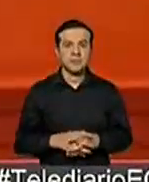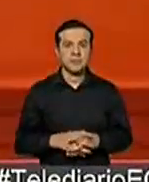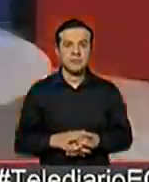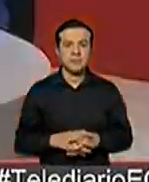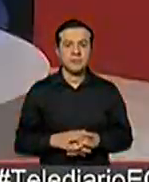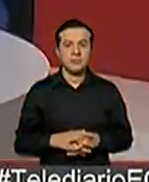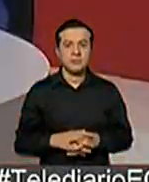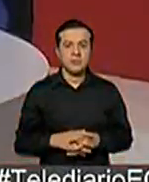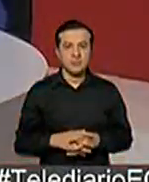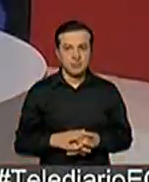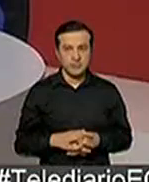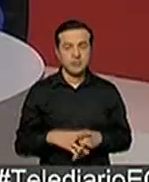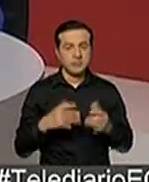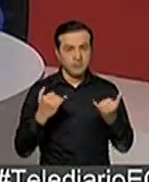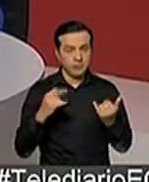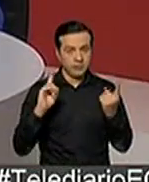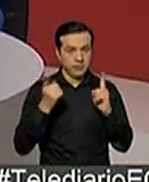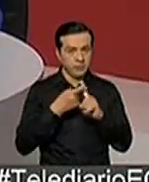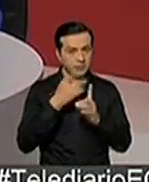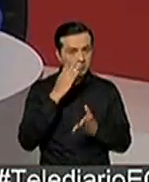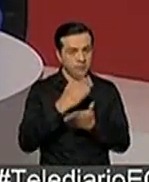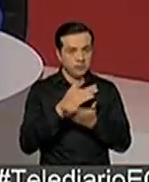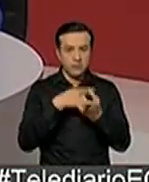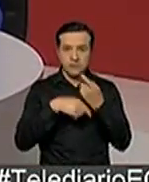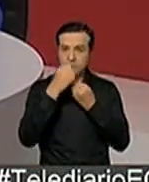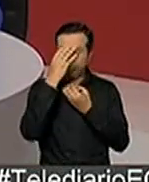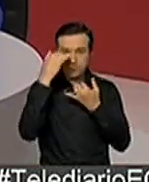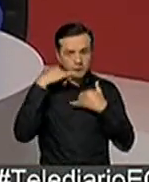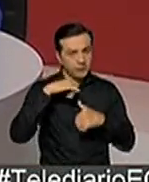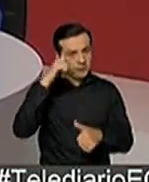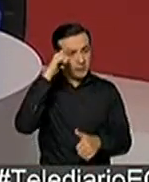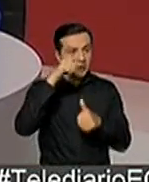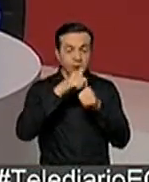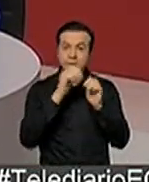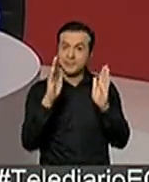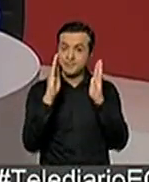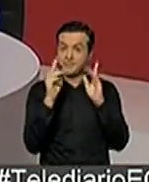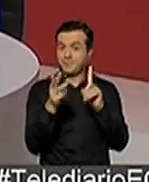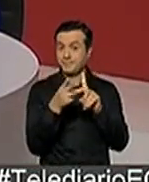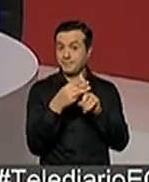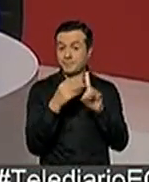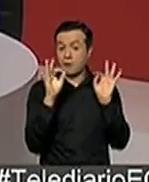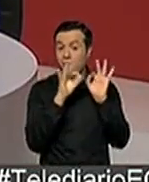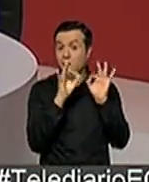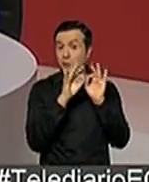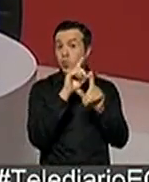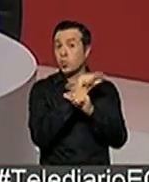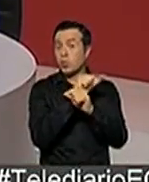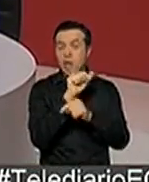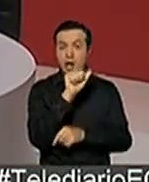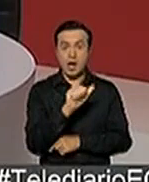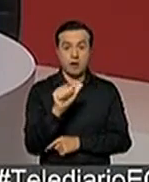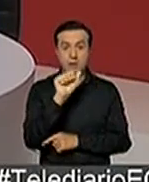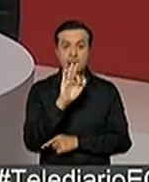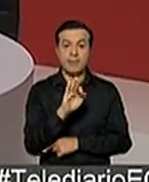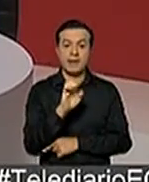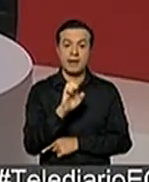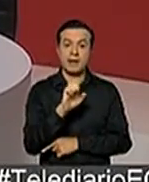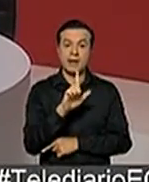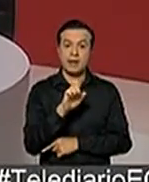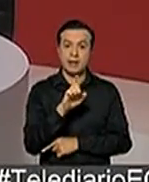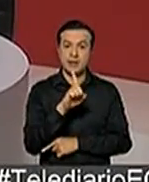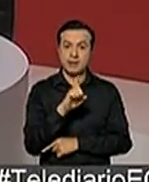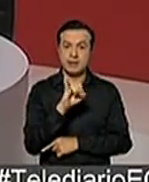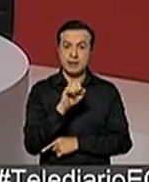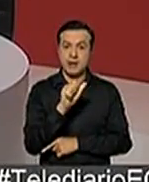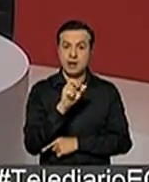Públicos. Y es momento de hacer una pausa, amigos y amigas. Recuerden seguirnos en nuestras redes sociales, Facebook y Twitter, como @telediarioec.